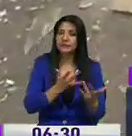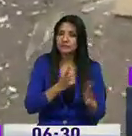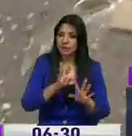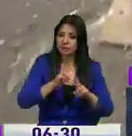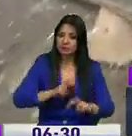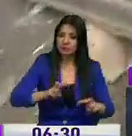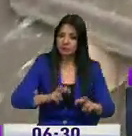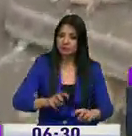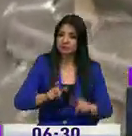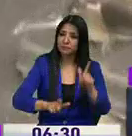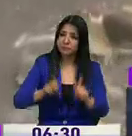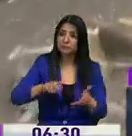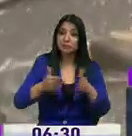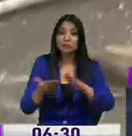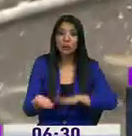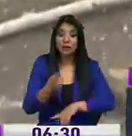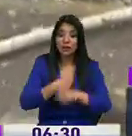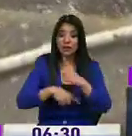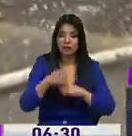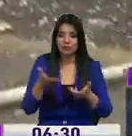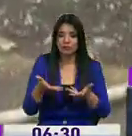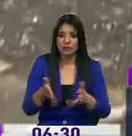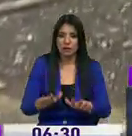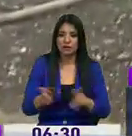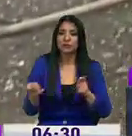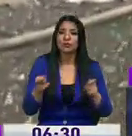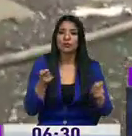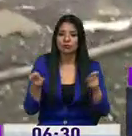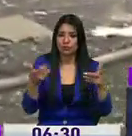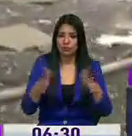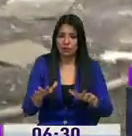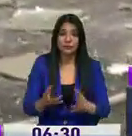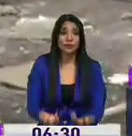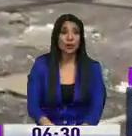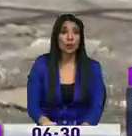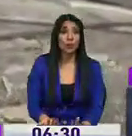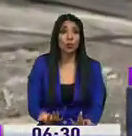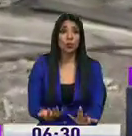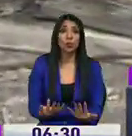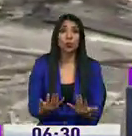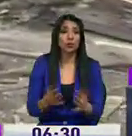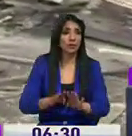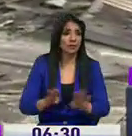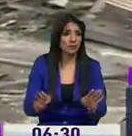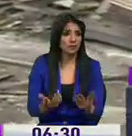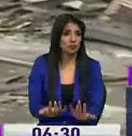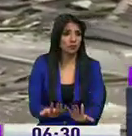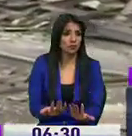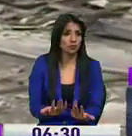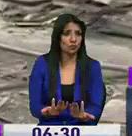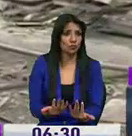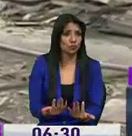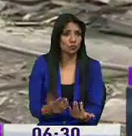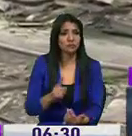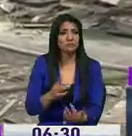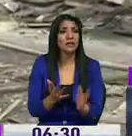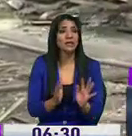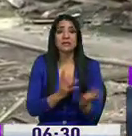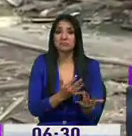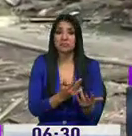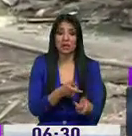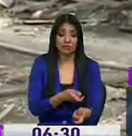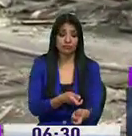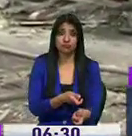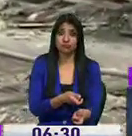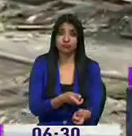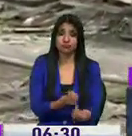el humo que ustedes ven ahí atrás es solamente para preservar la escena nada más por eso no se no se ha pagado